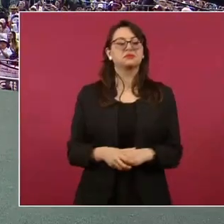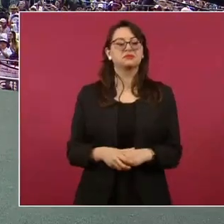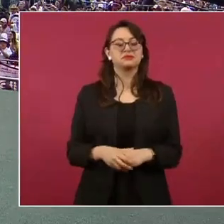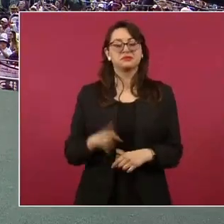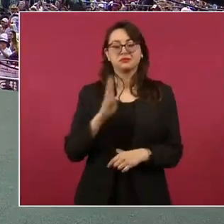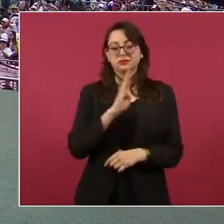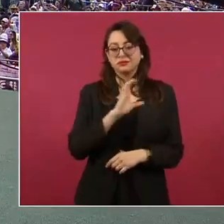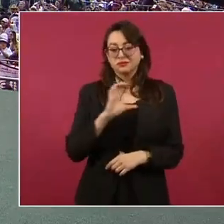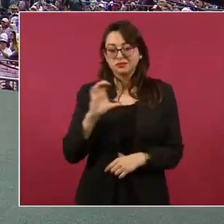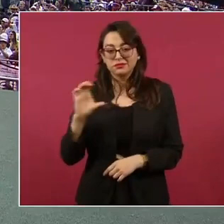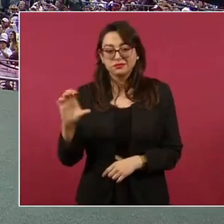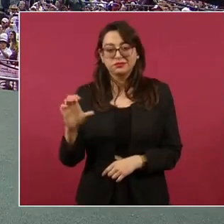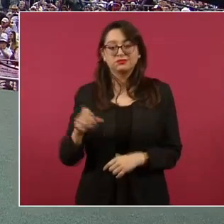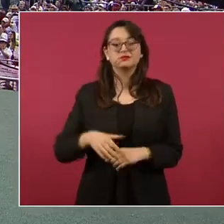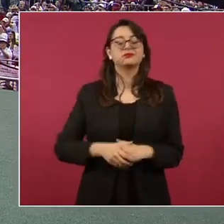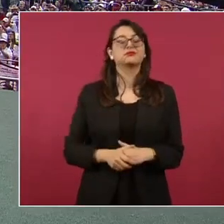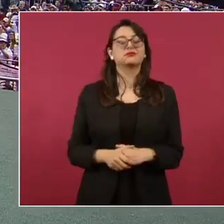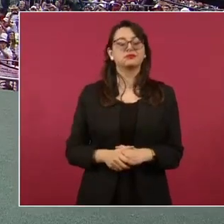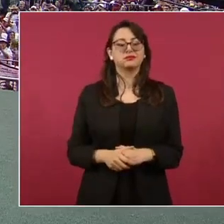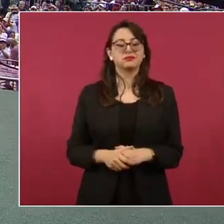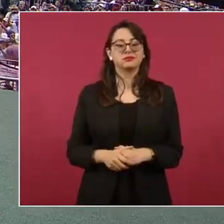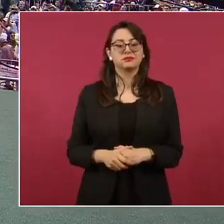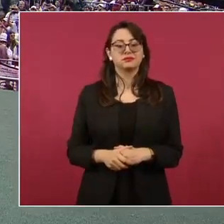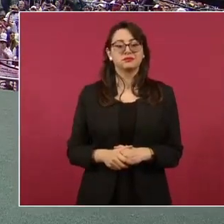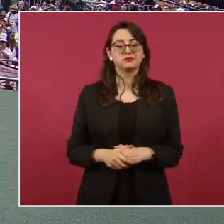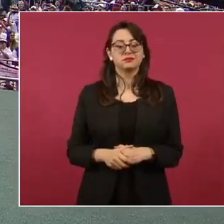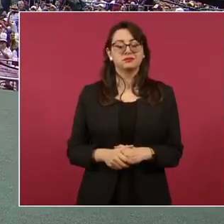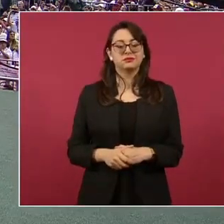de Baja California,